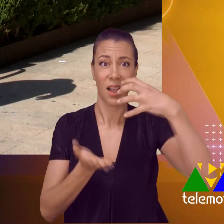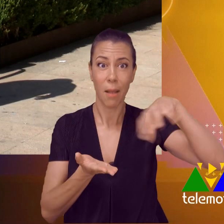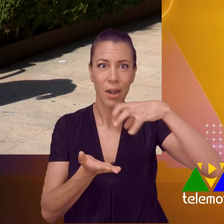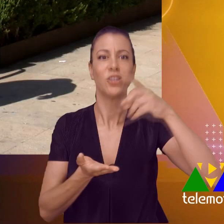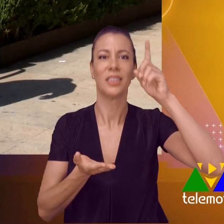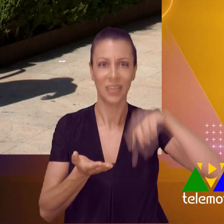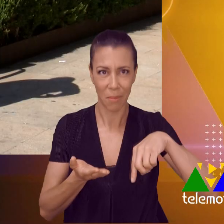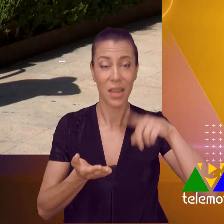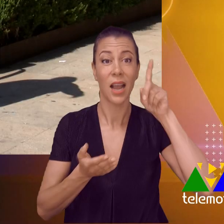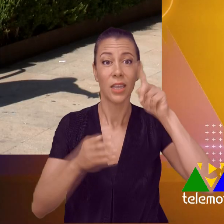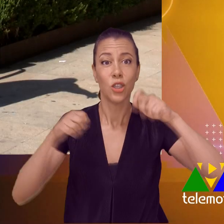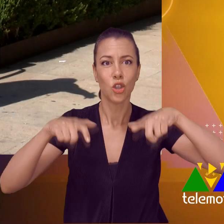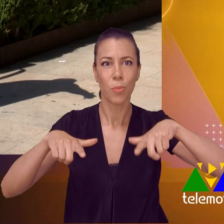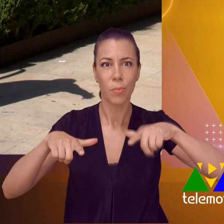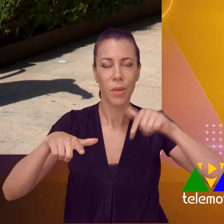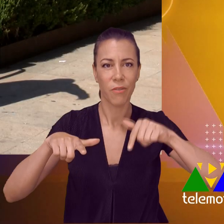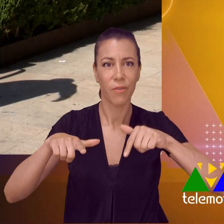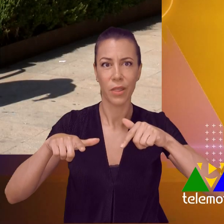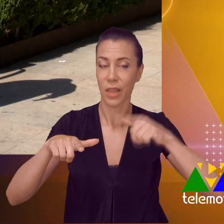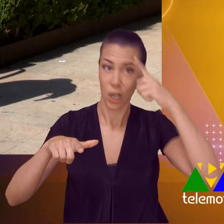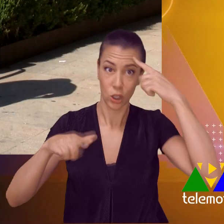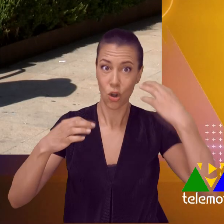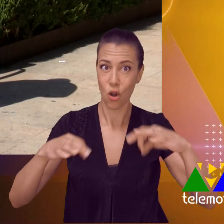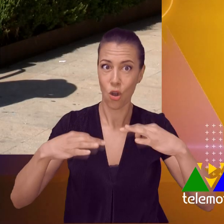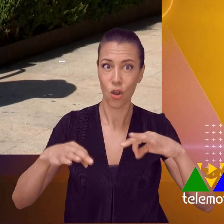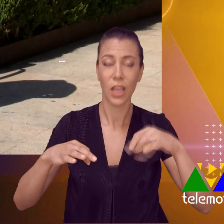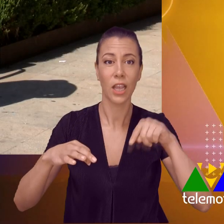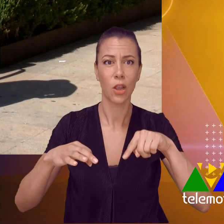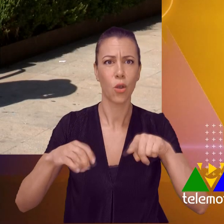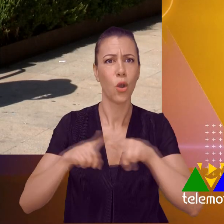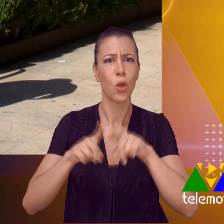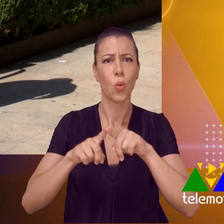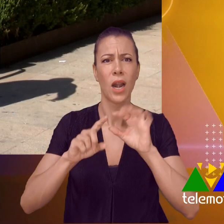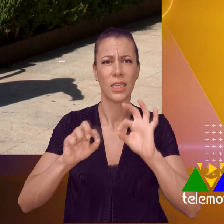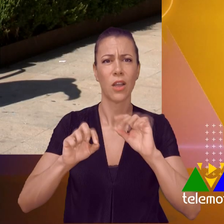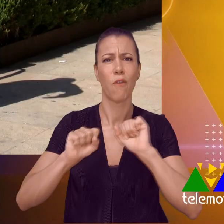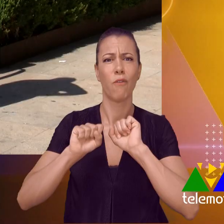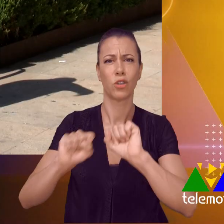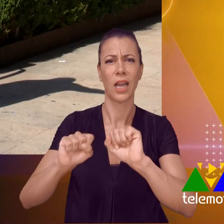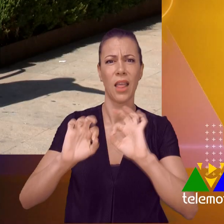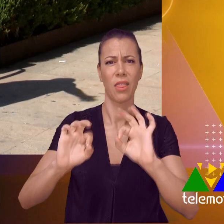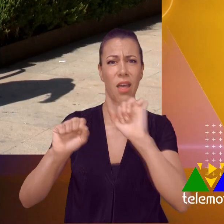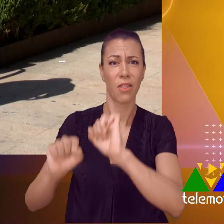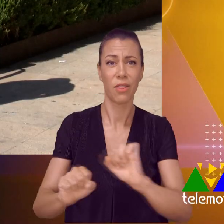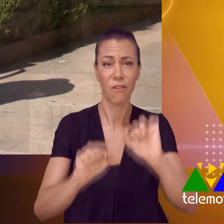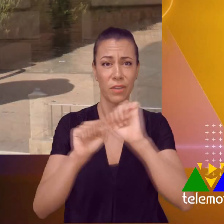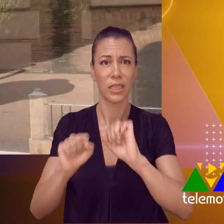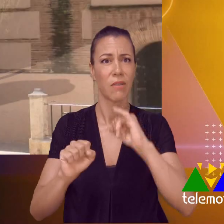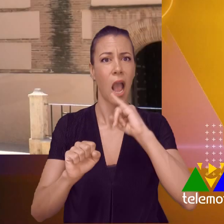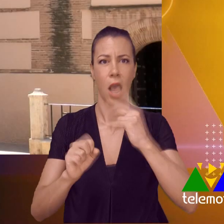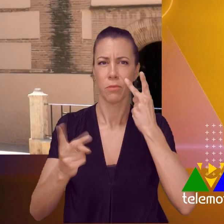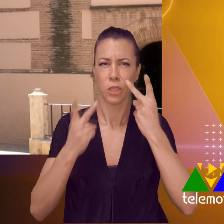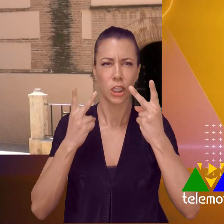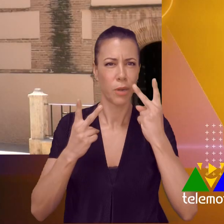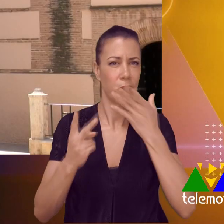esa superficie donde lógicamente esta fortaleza defensiva pues hacía sus funciones con una gran